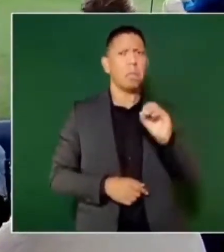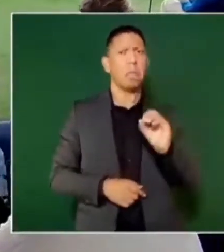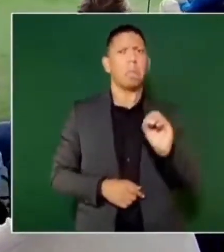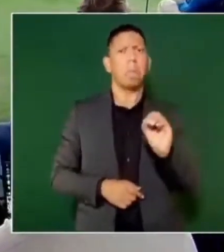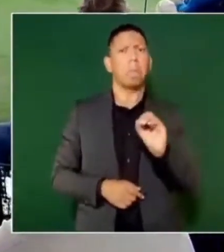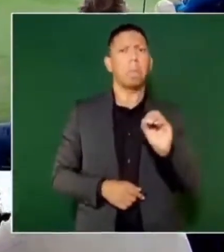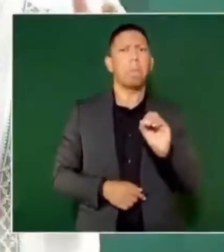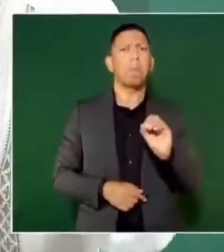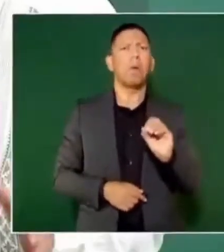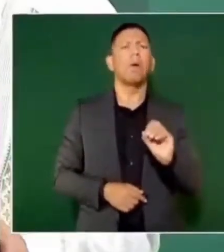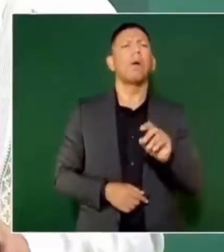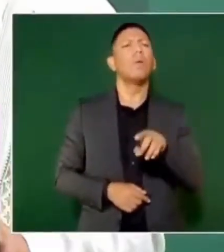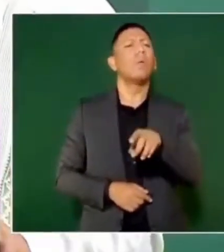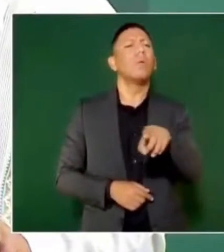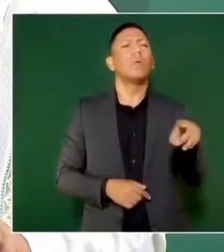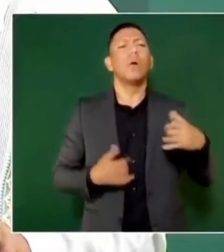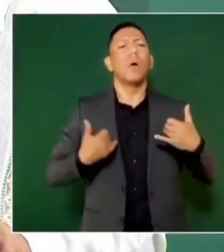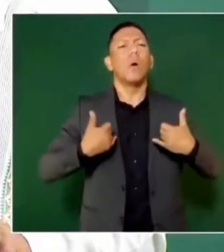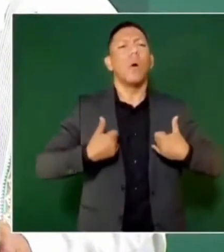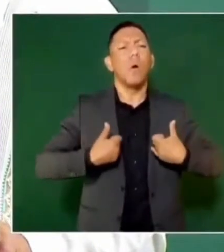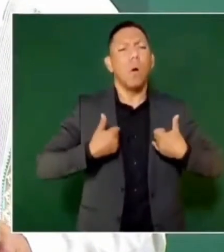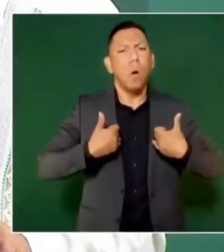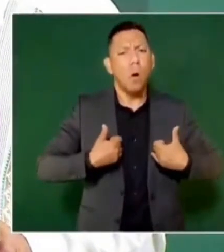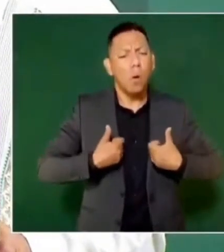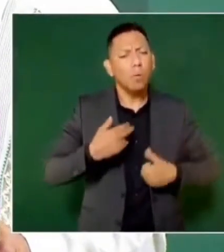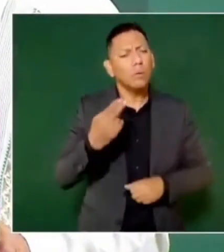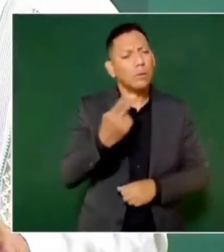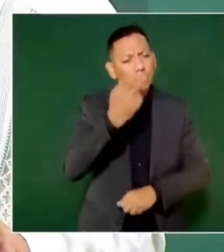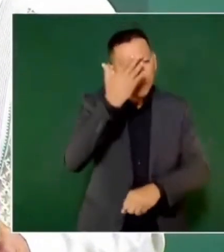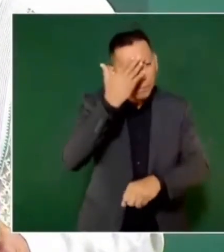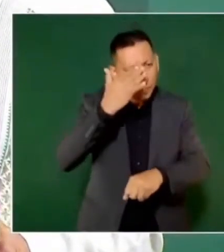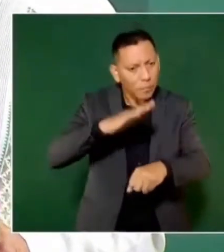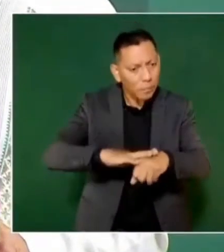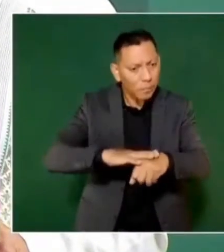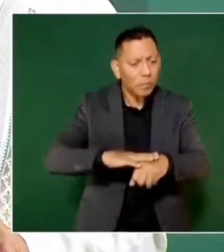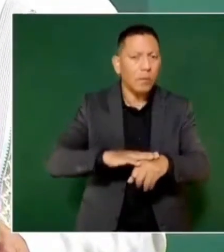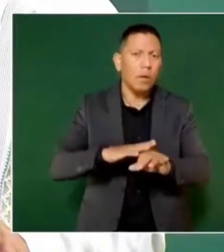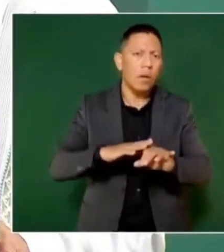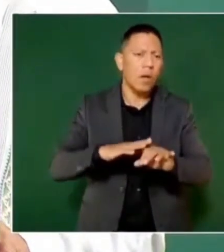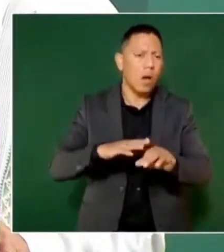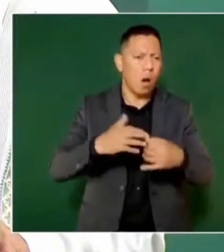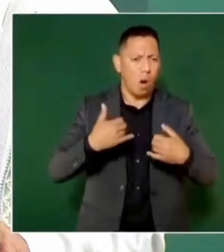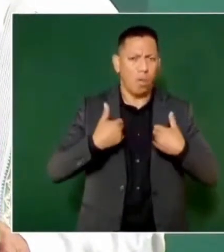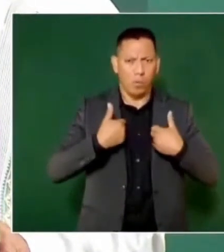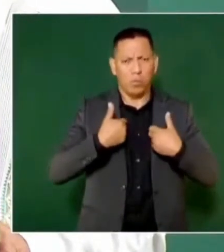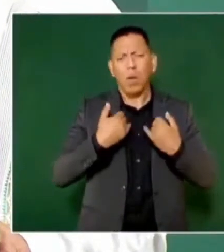Los jóvenes deben de saberlo y los no tan jóvenes.